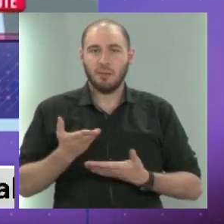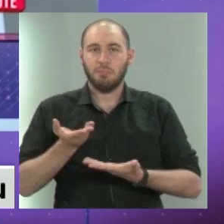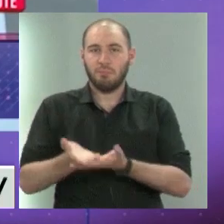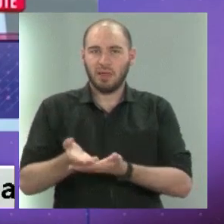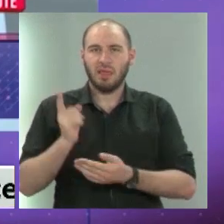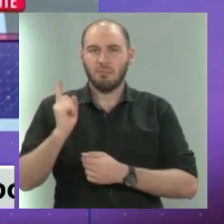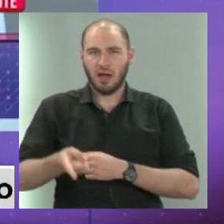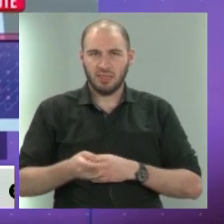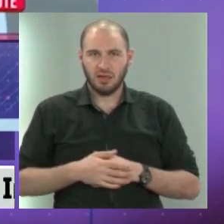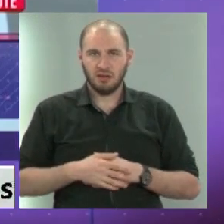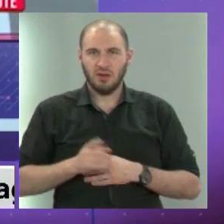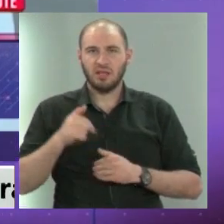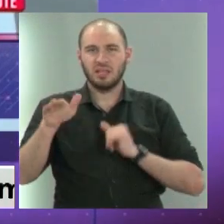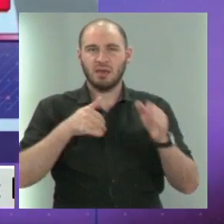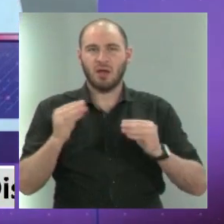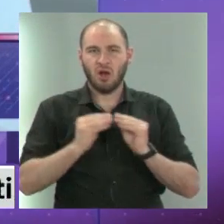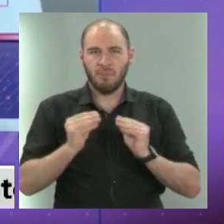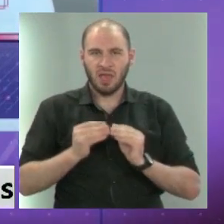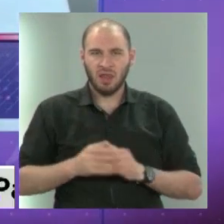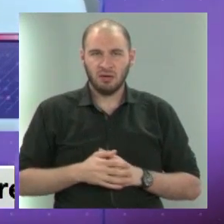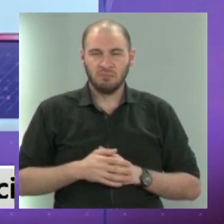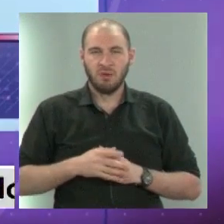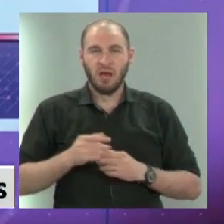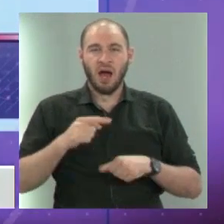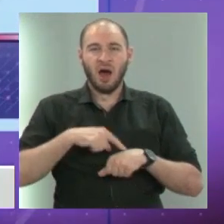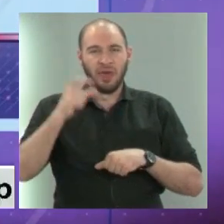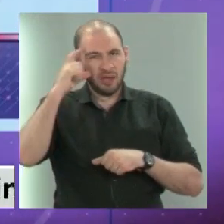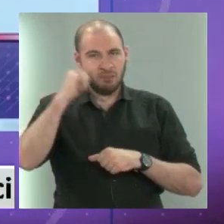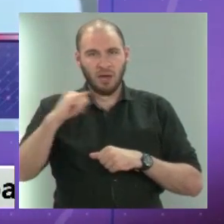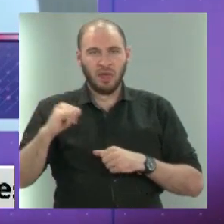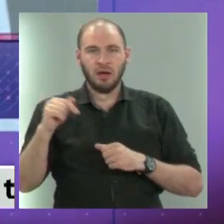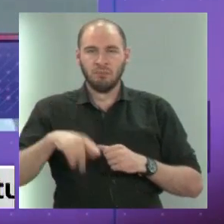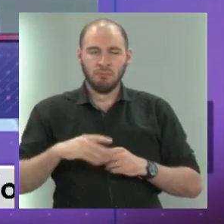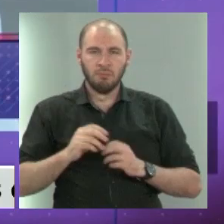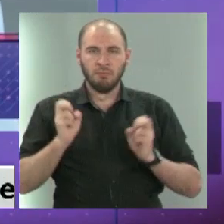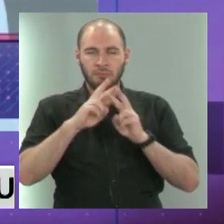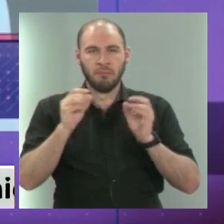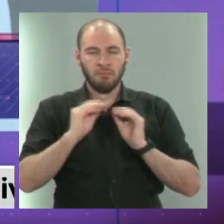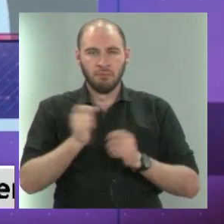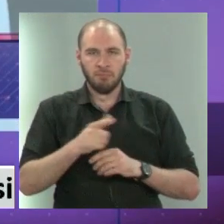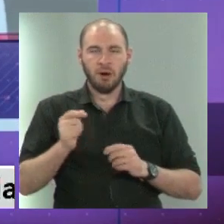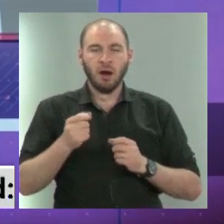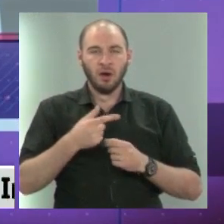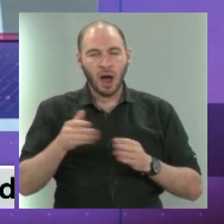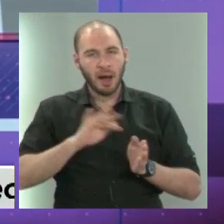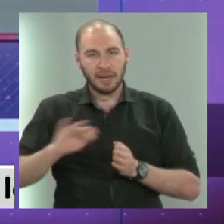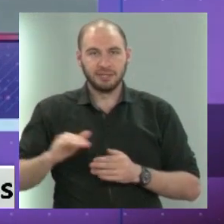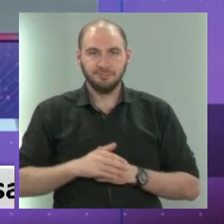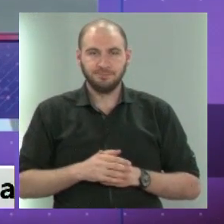una exigencia. Vamos a convocar a los compañeros a las 10:30 horas para que esto sea un tema de paritarias no salariales. Entendemos